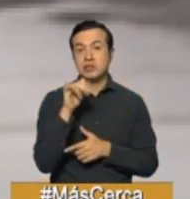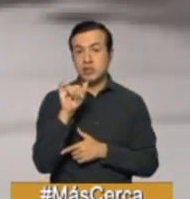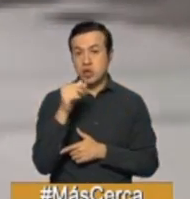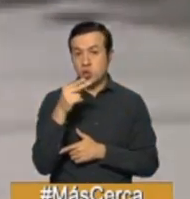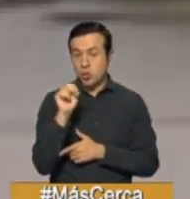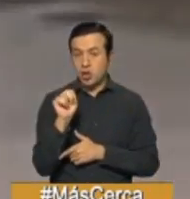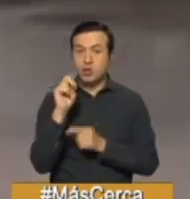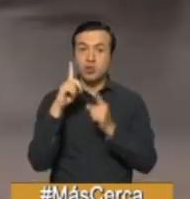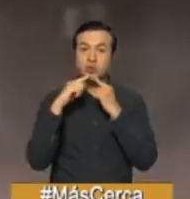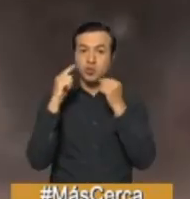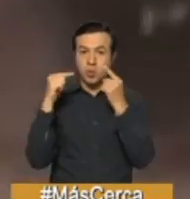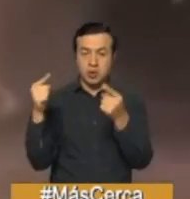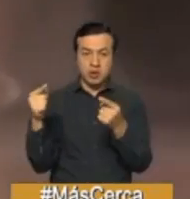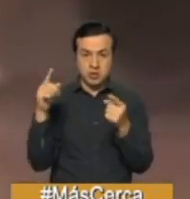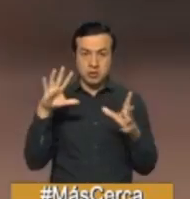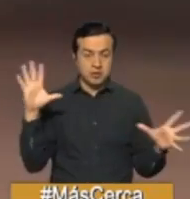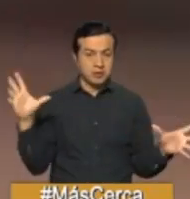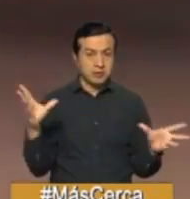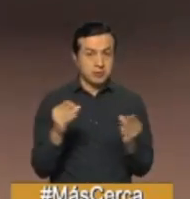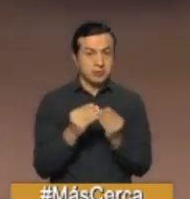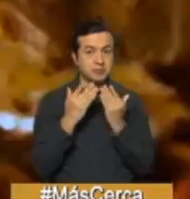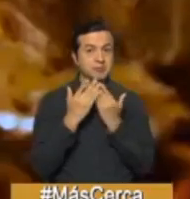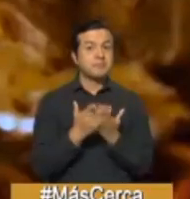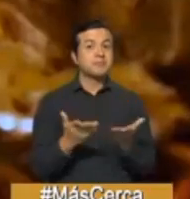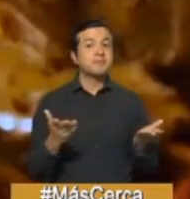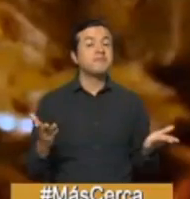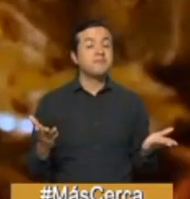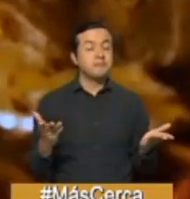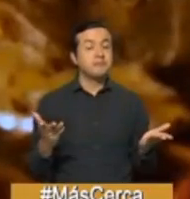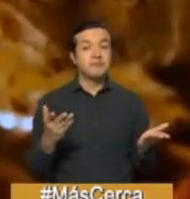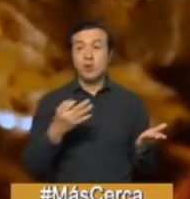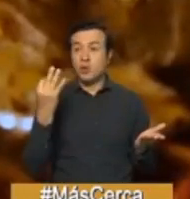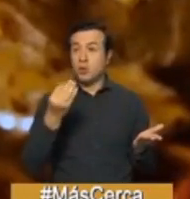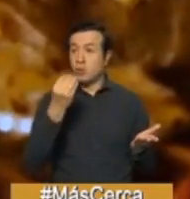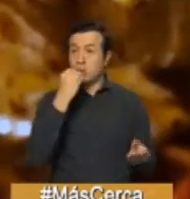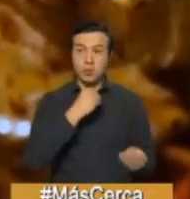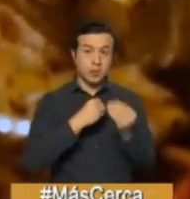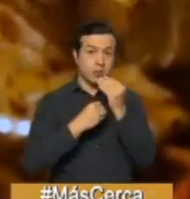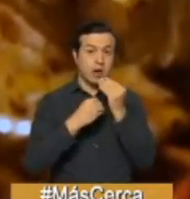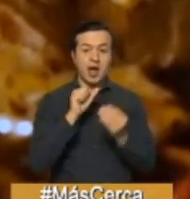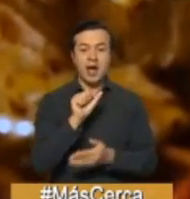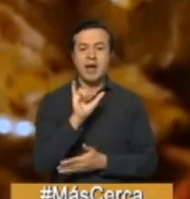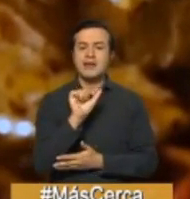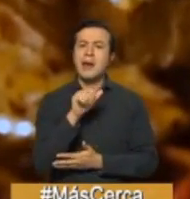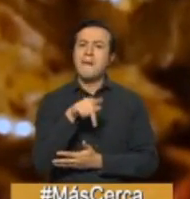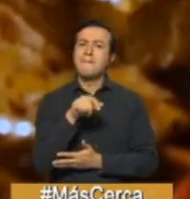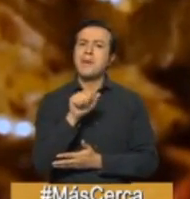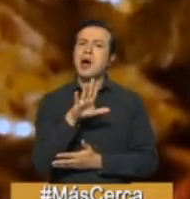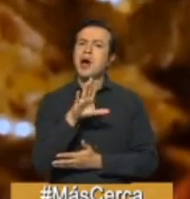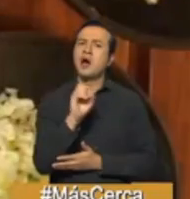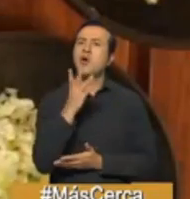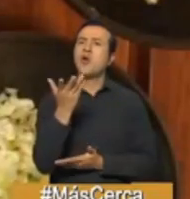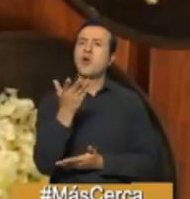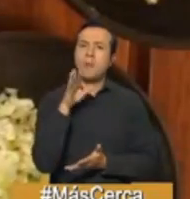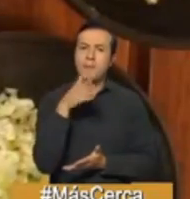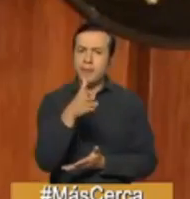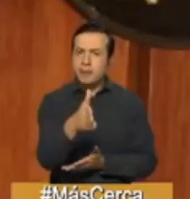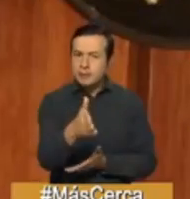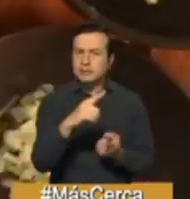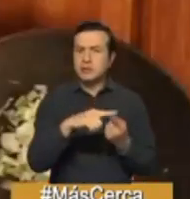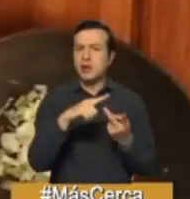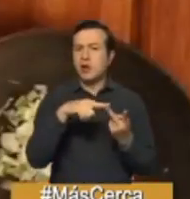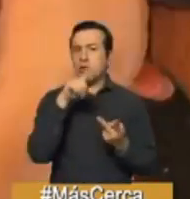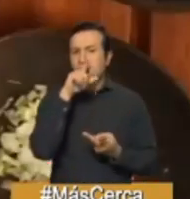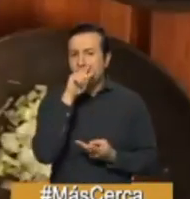y los shuar. Entre los platos típicos se encuentran el ayampaco, preparado con pescado,